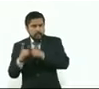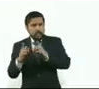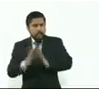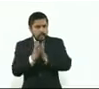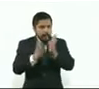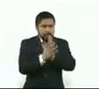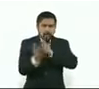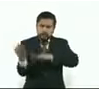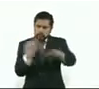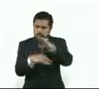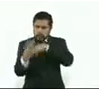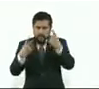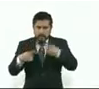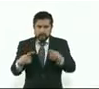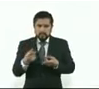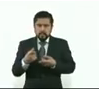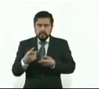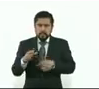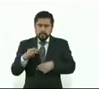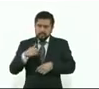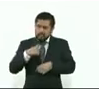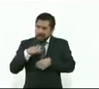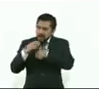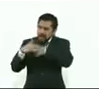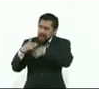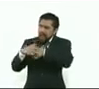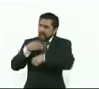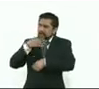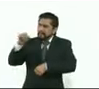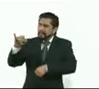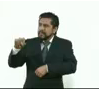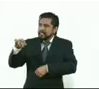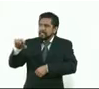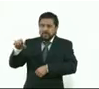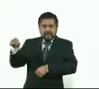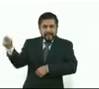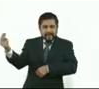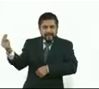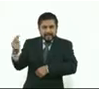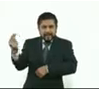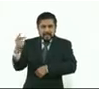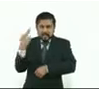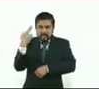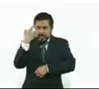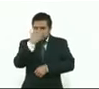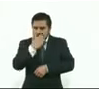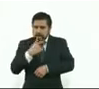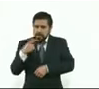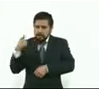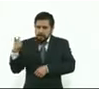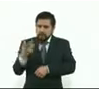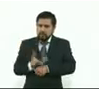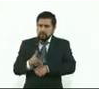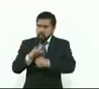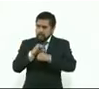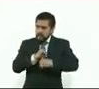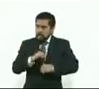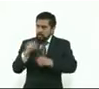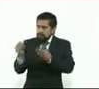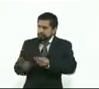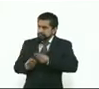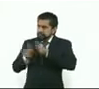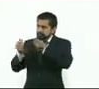es un llamado a que reconsideren y que recuperen la revocación de mandato para el tiempo en que fue